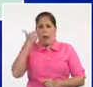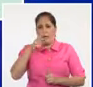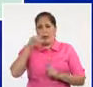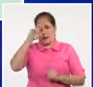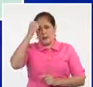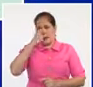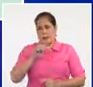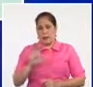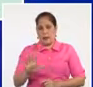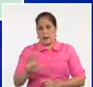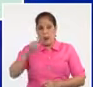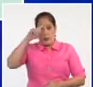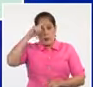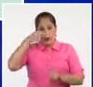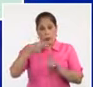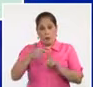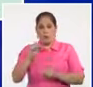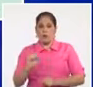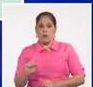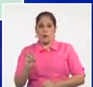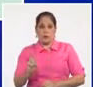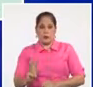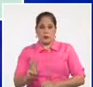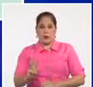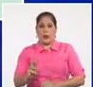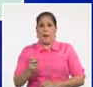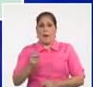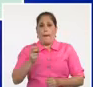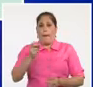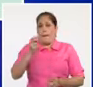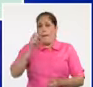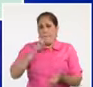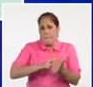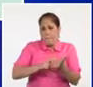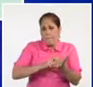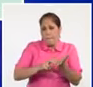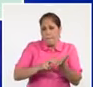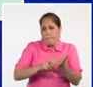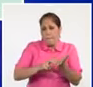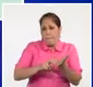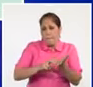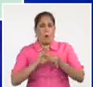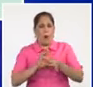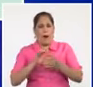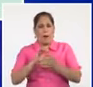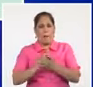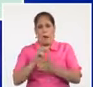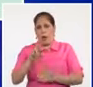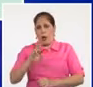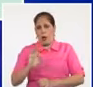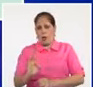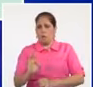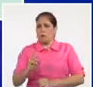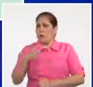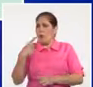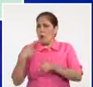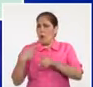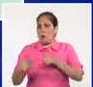Santa Cruz del Sur 3, Minas y Guaymaro 2 cada uno, y Jimaguayú y Sibanicú.